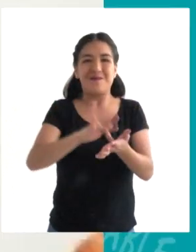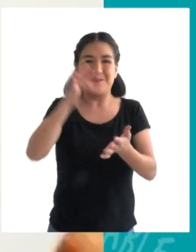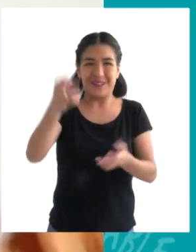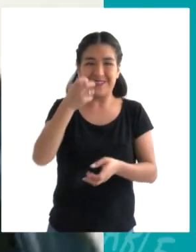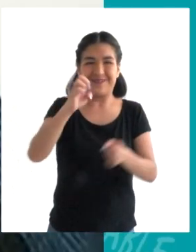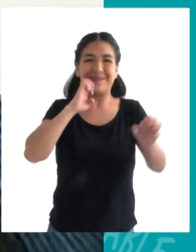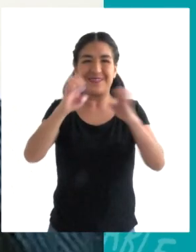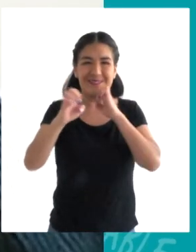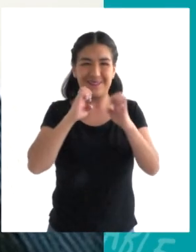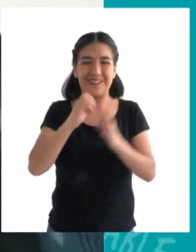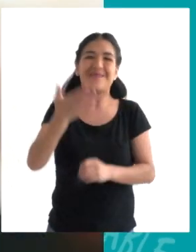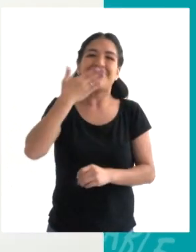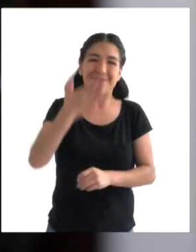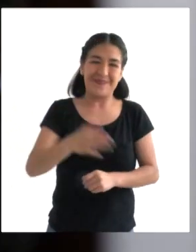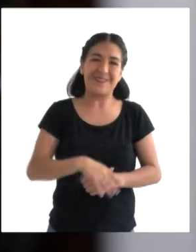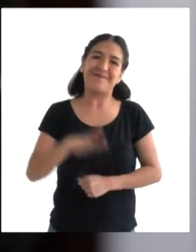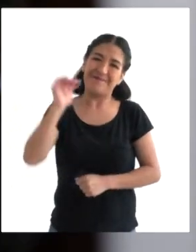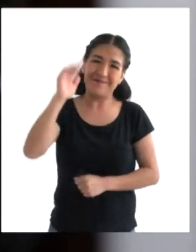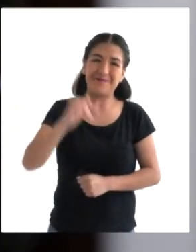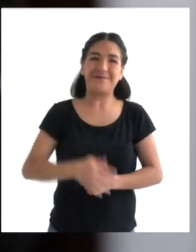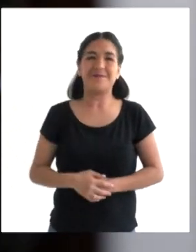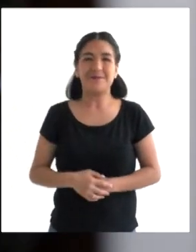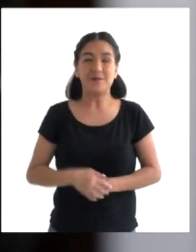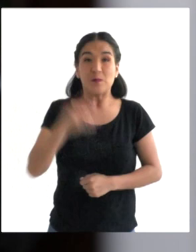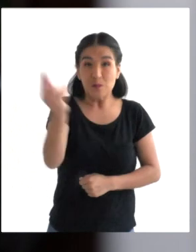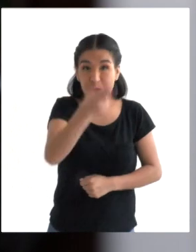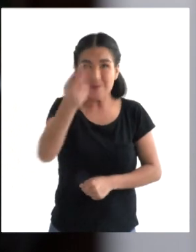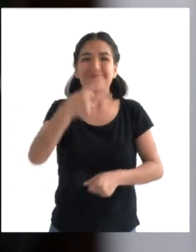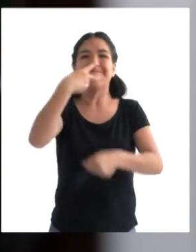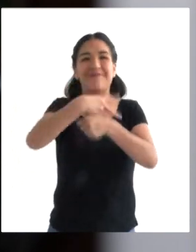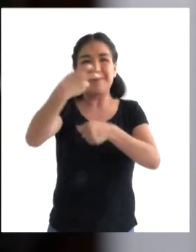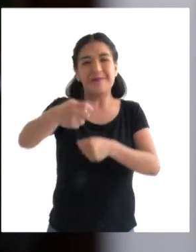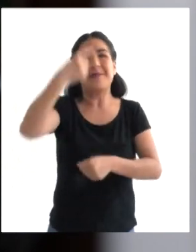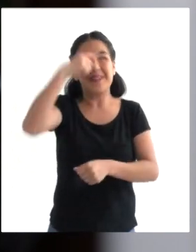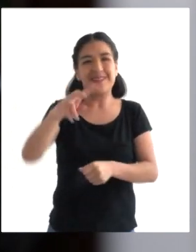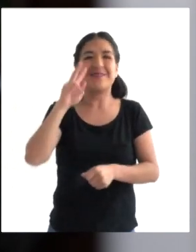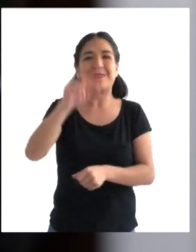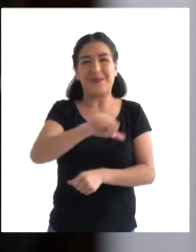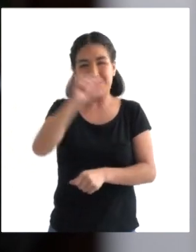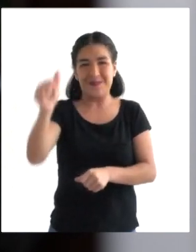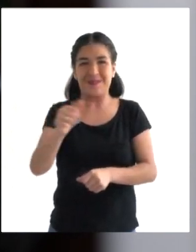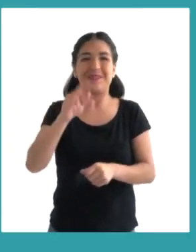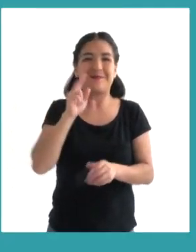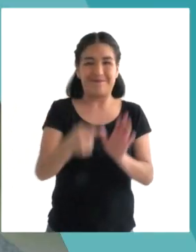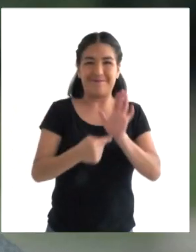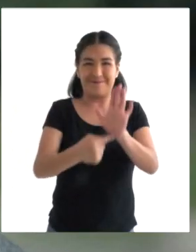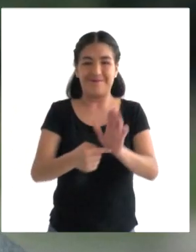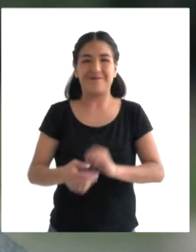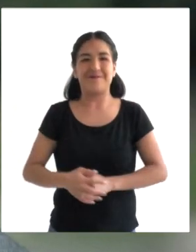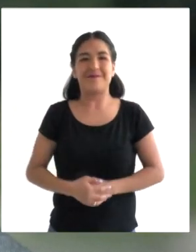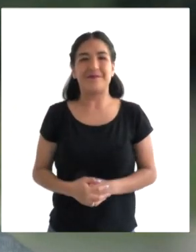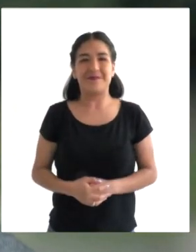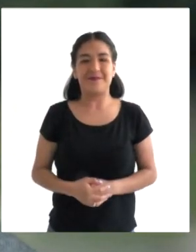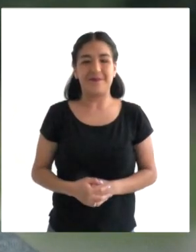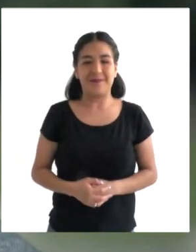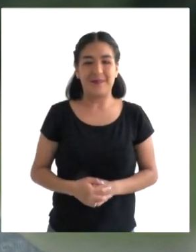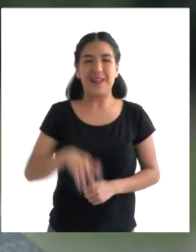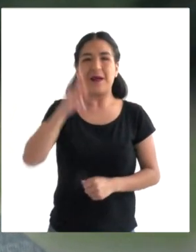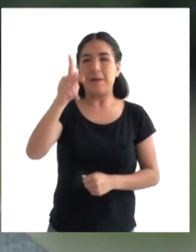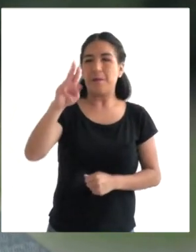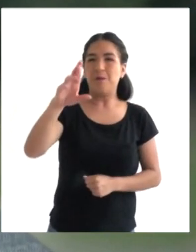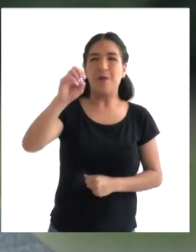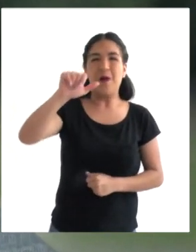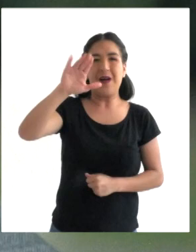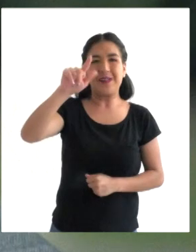la entrevista. Que les vaya bien. Bye. Y a ustedes los invito a ver la siguiente cápsula. El término